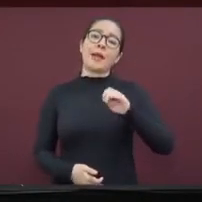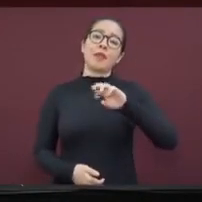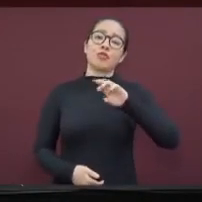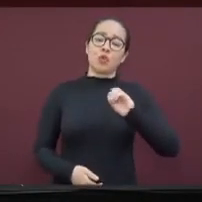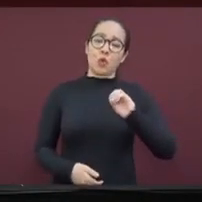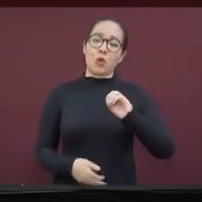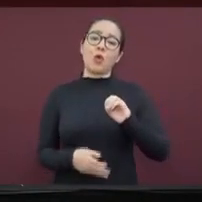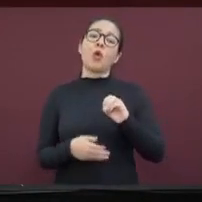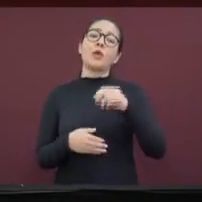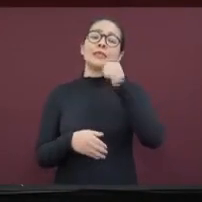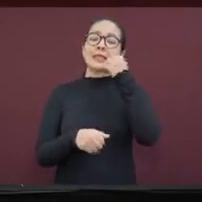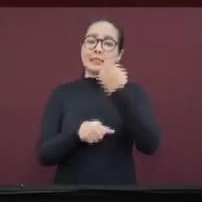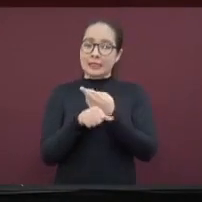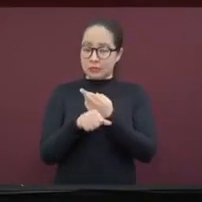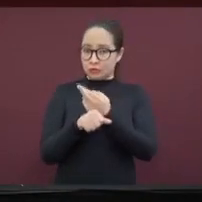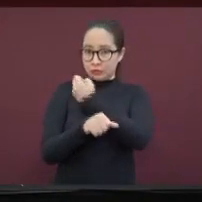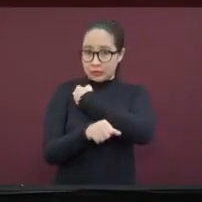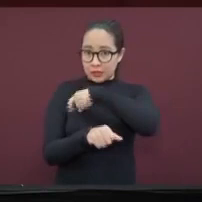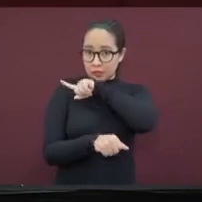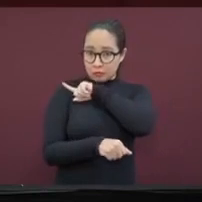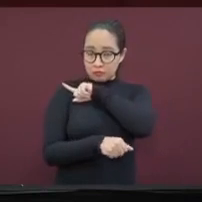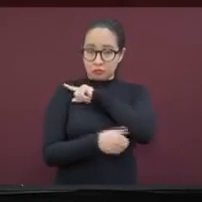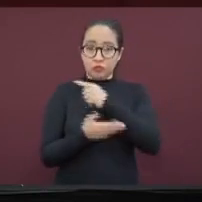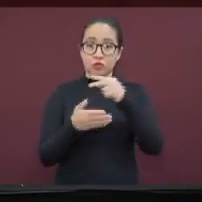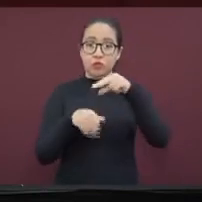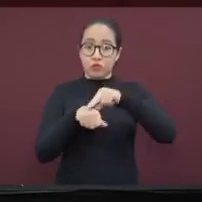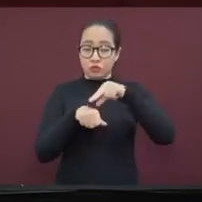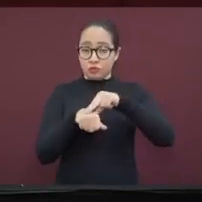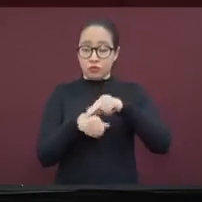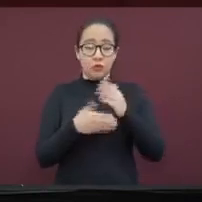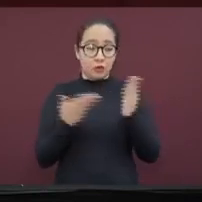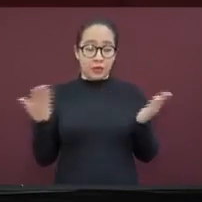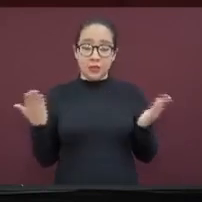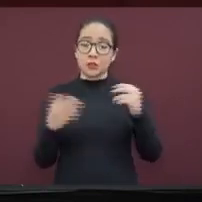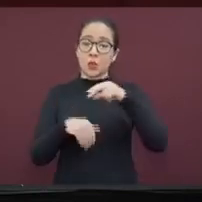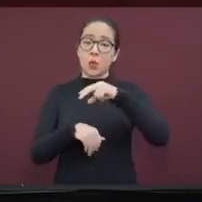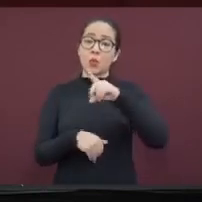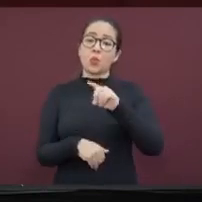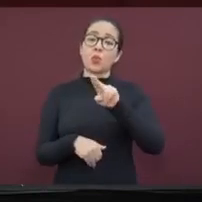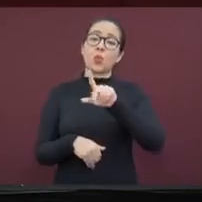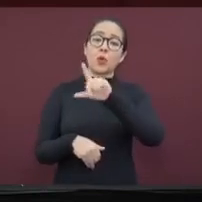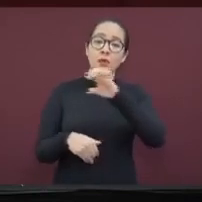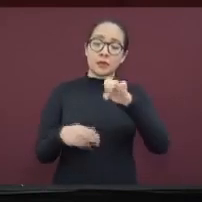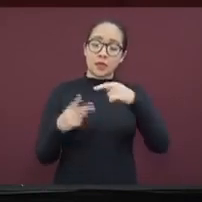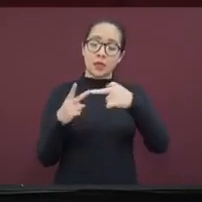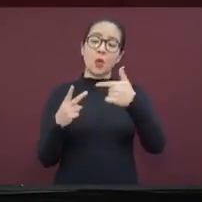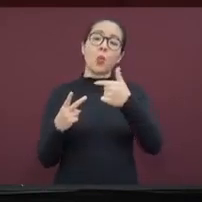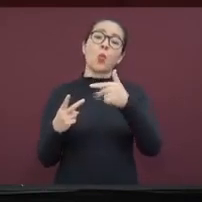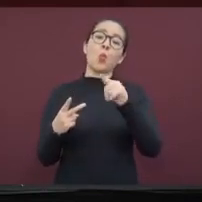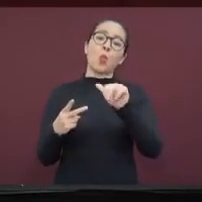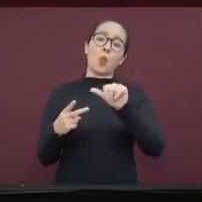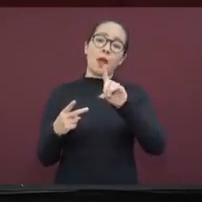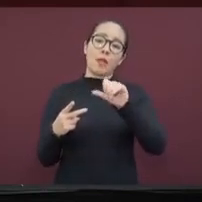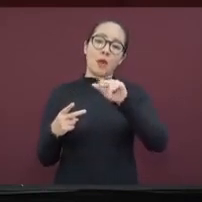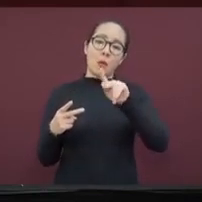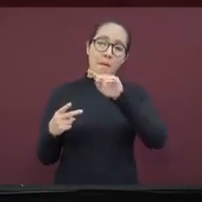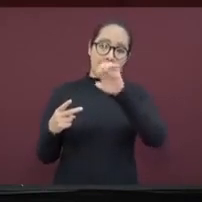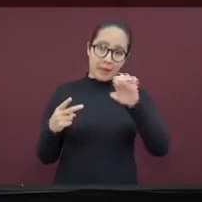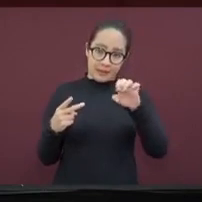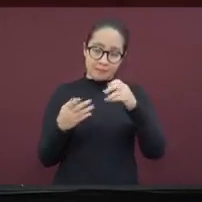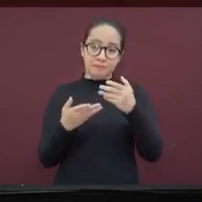secretario de salud así como las doctoras dulce maría espejo guevara y guadalupe díaz del castillo flores